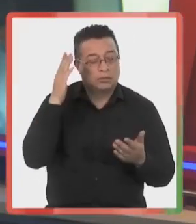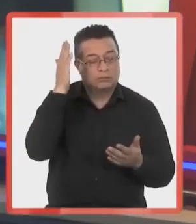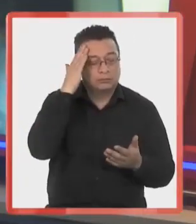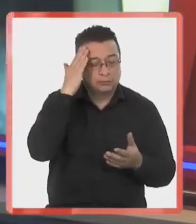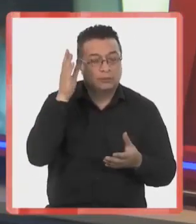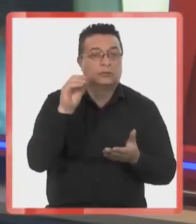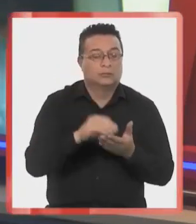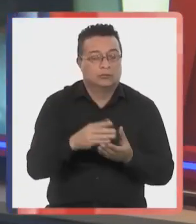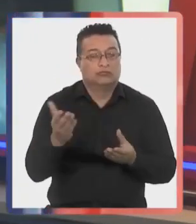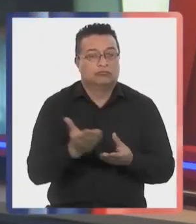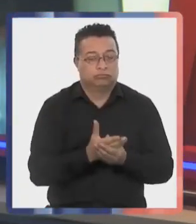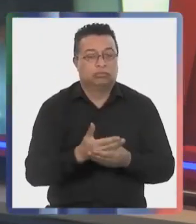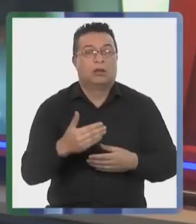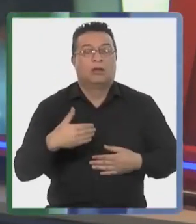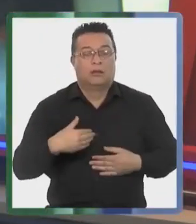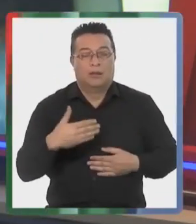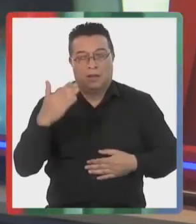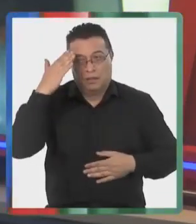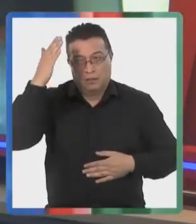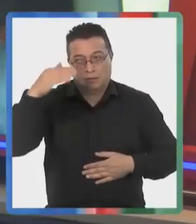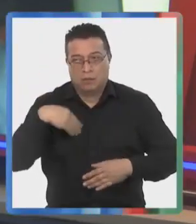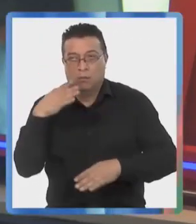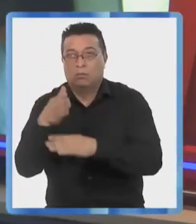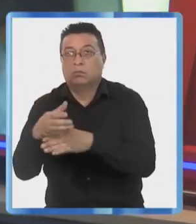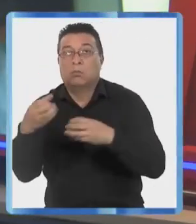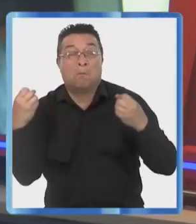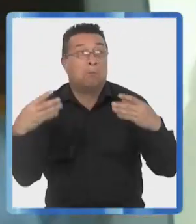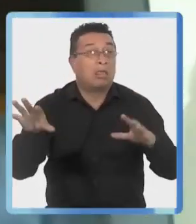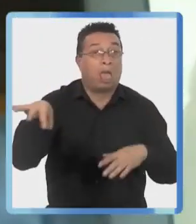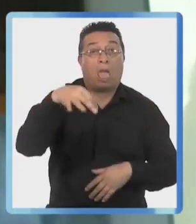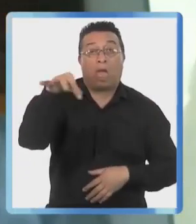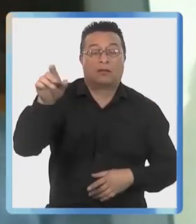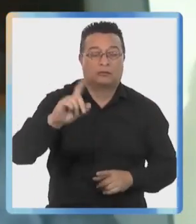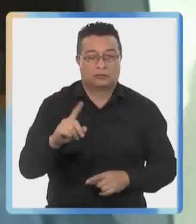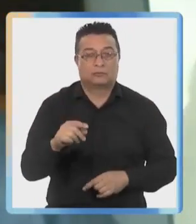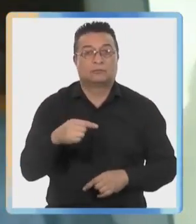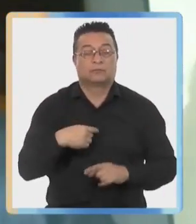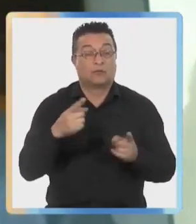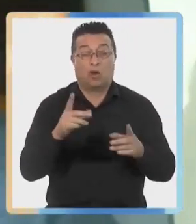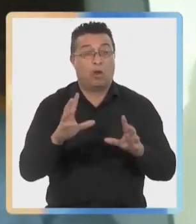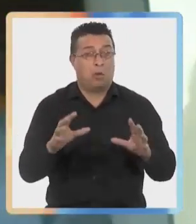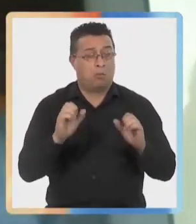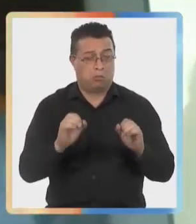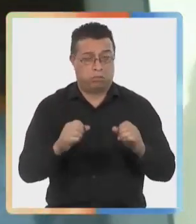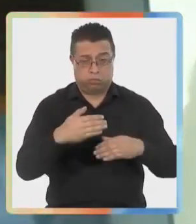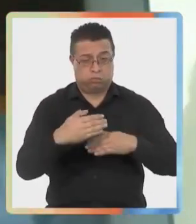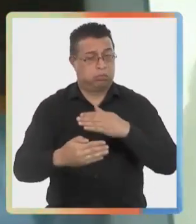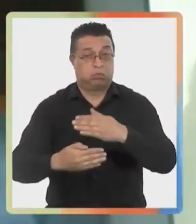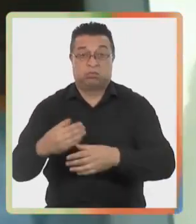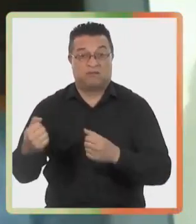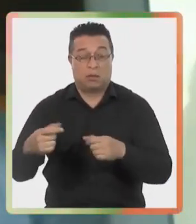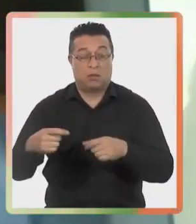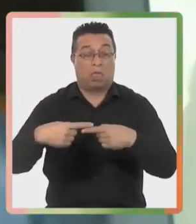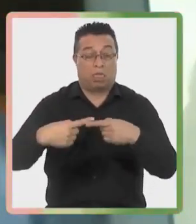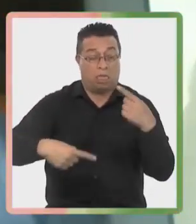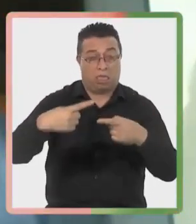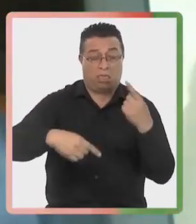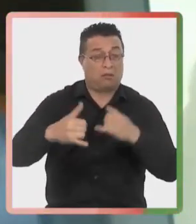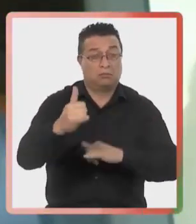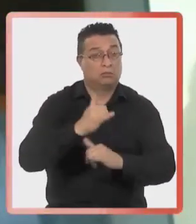un pantallazo al celular y tener los datos a mano para ese día no perderse. Sí, la página no ha colapsado, ha sido capaz de